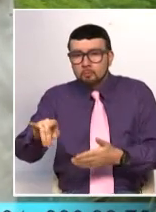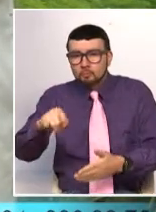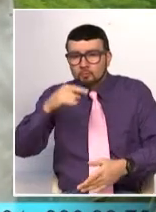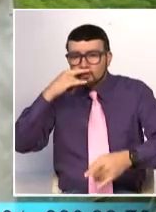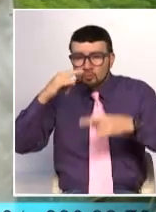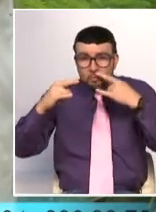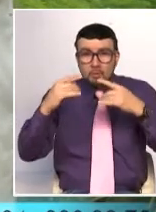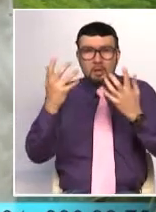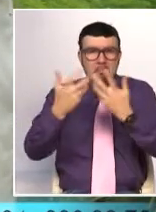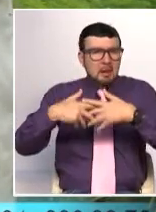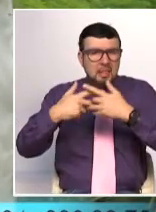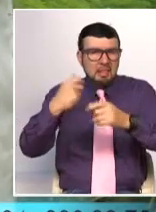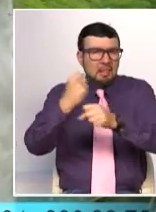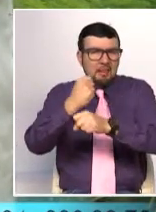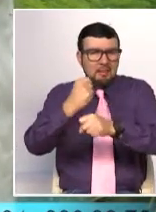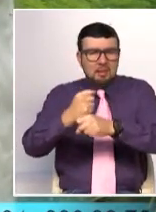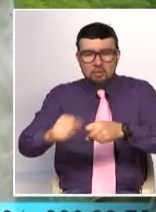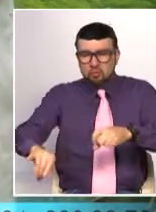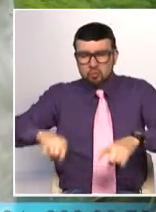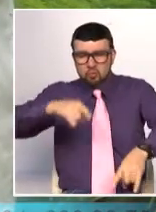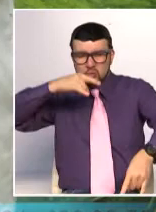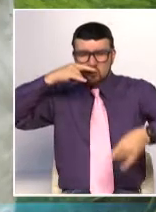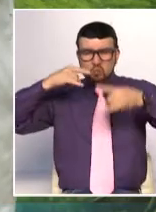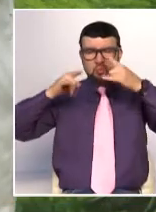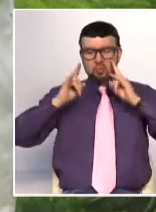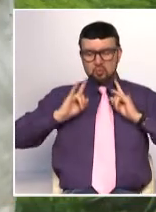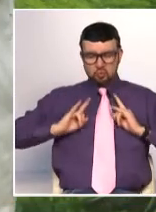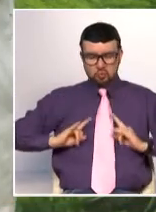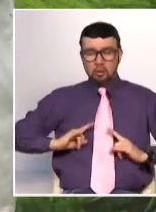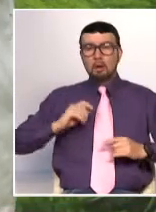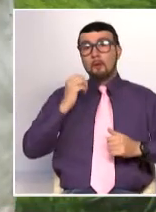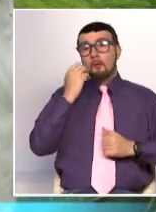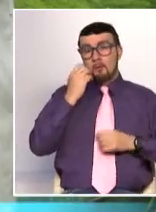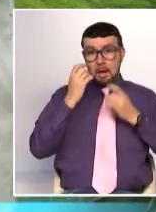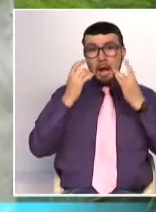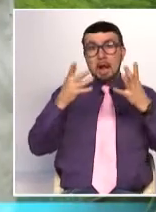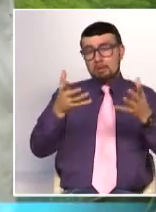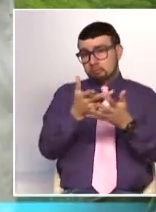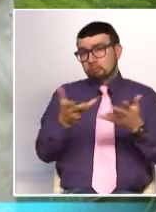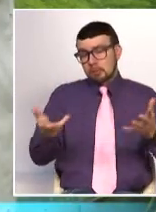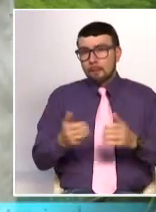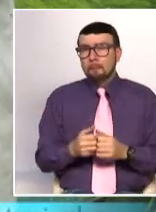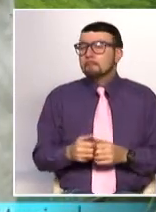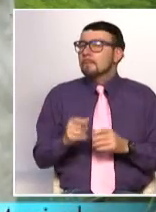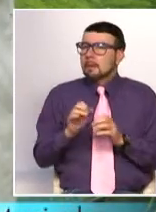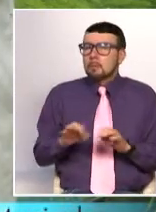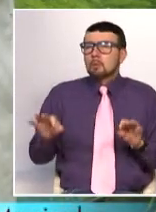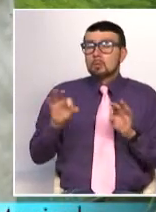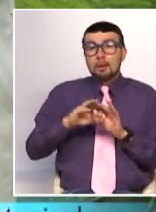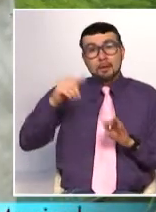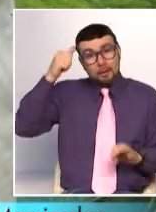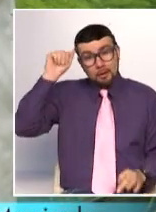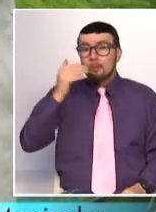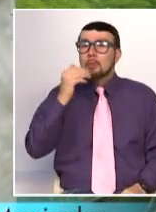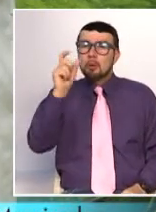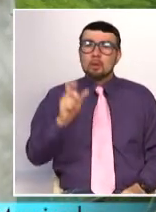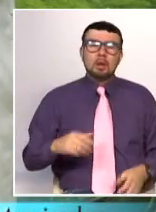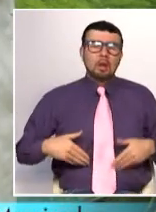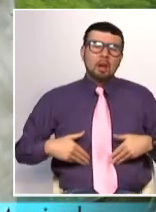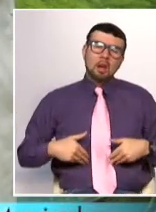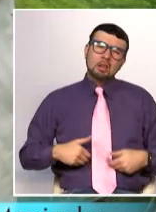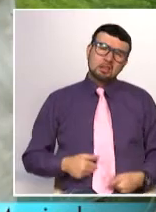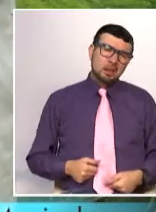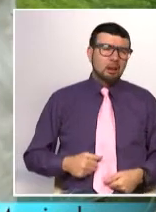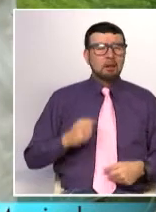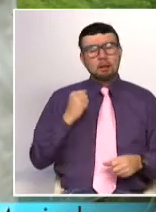industriales digamos que a mí me parece muy importante que el paciente recuerde que ese proceso de agotamiento crónico y de